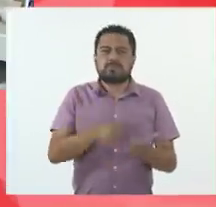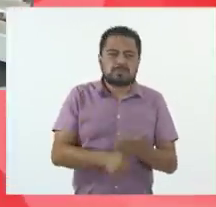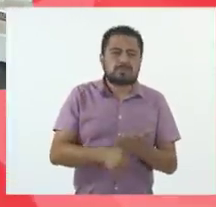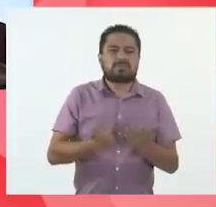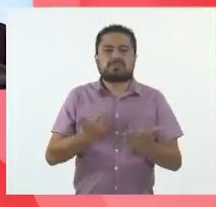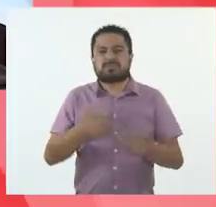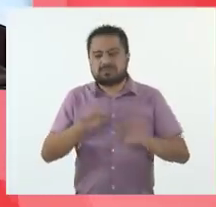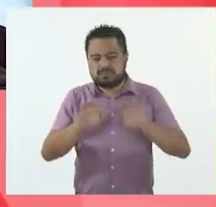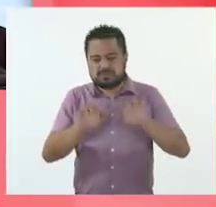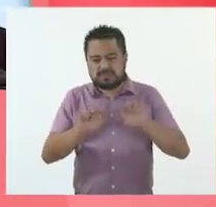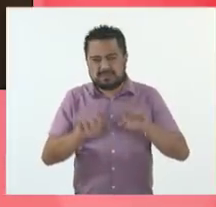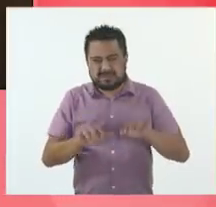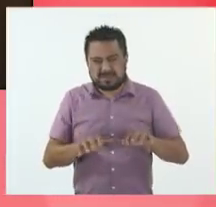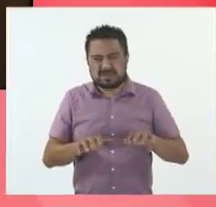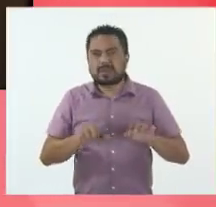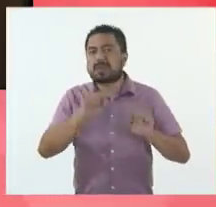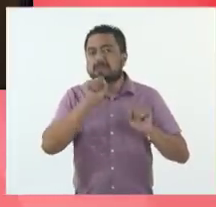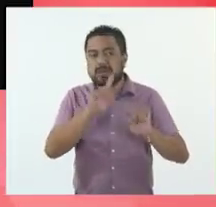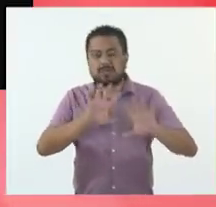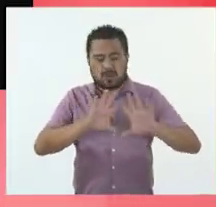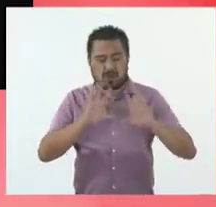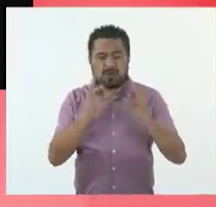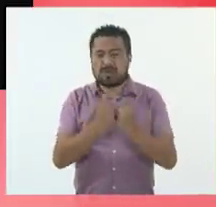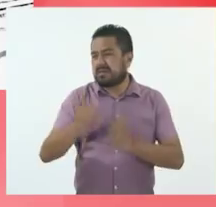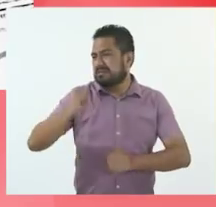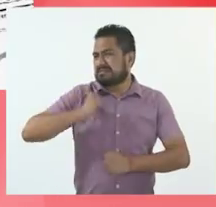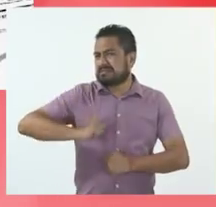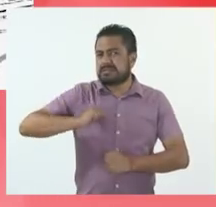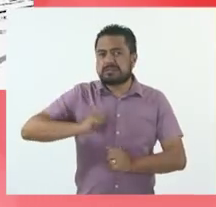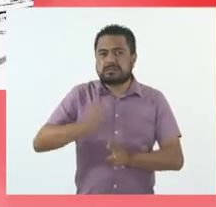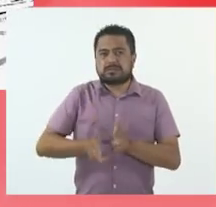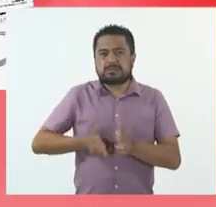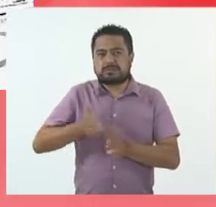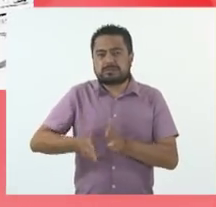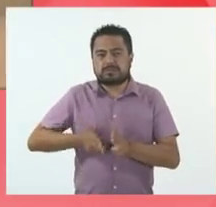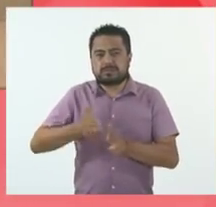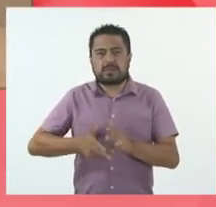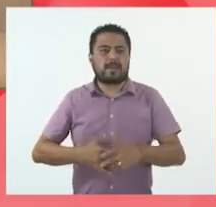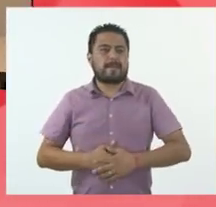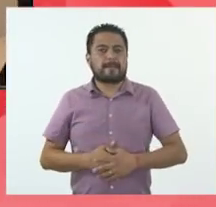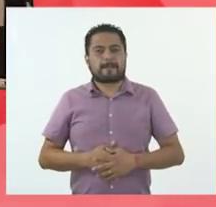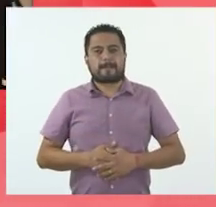máquinas de escribir también son parte del pasado ferroviario.